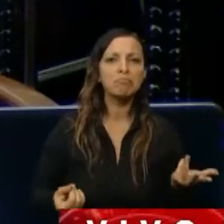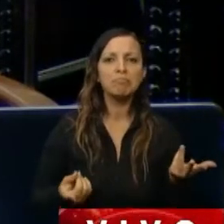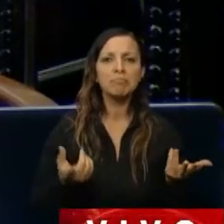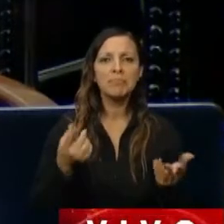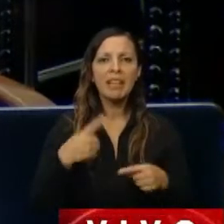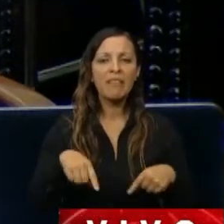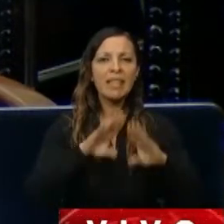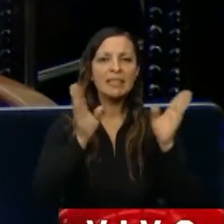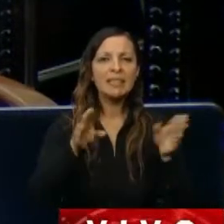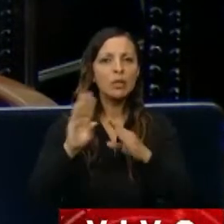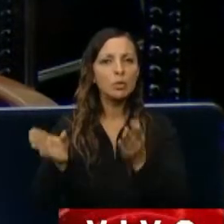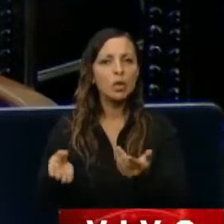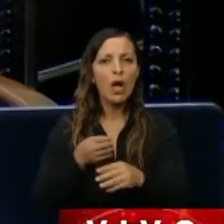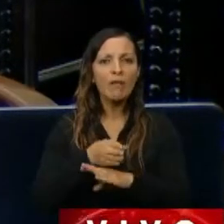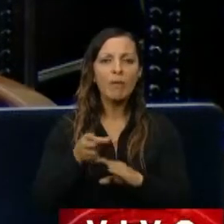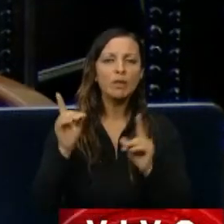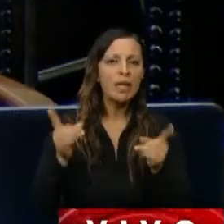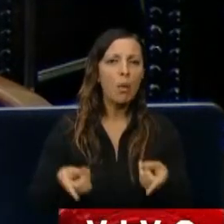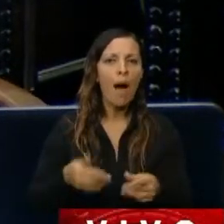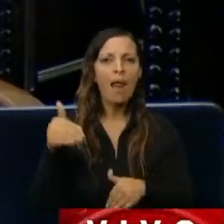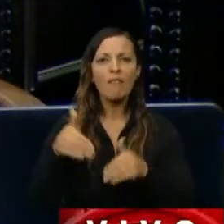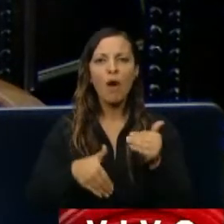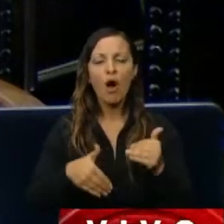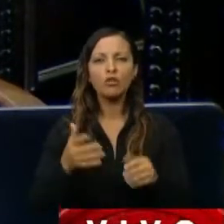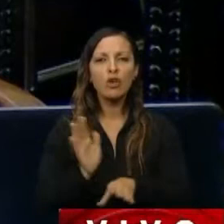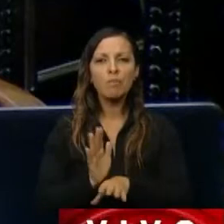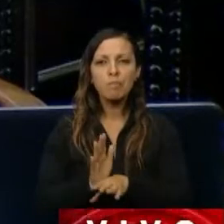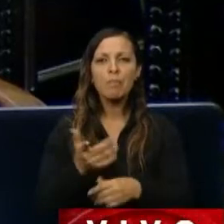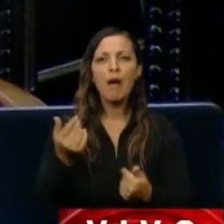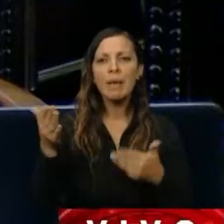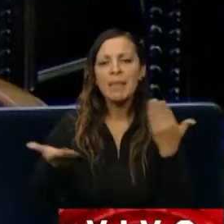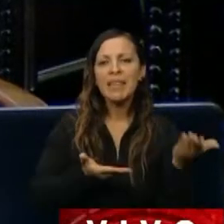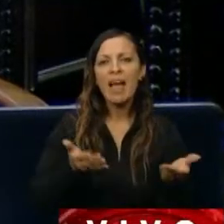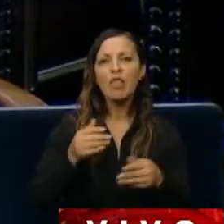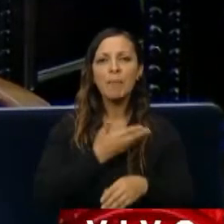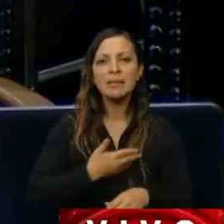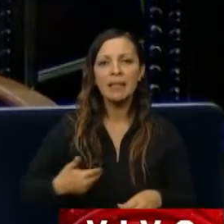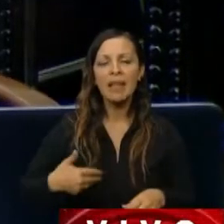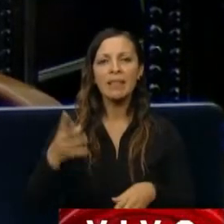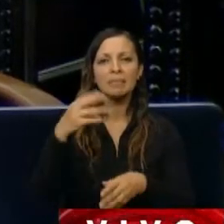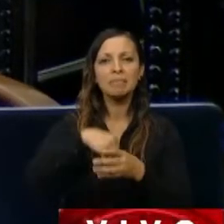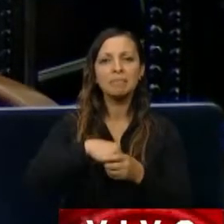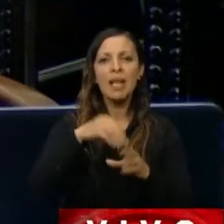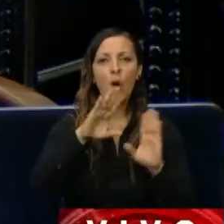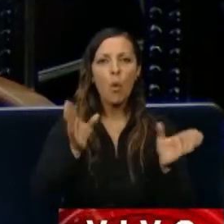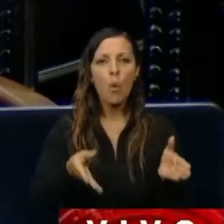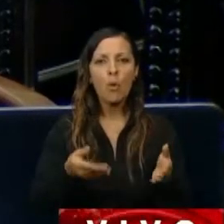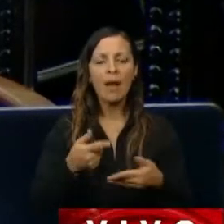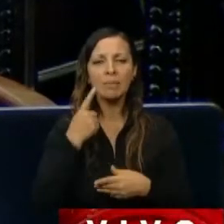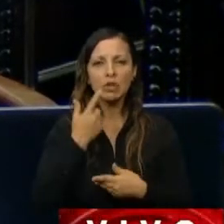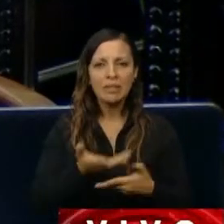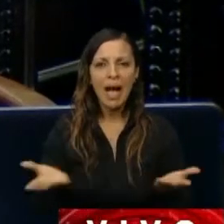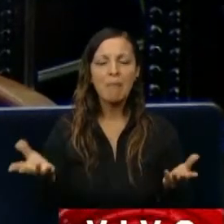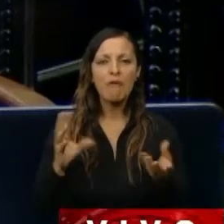distintas instituciones haciendo simulacros de votación, invitando a los presentes a participar con una urna en la mano, con